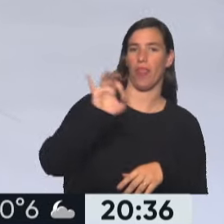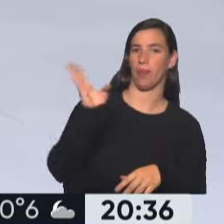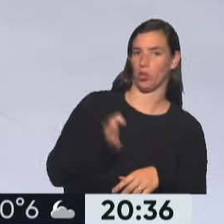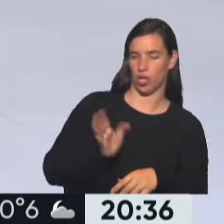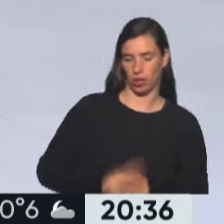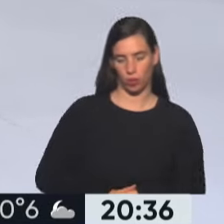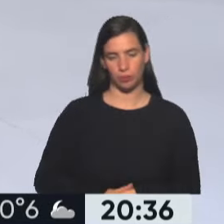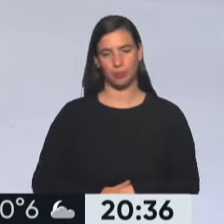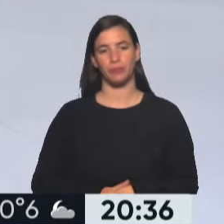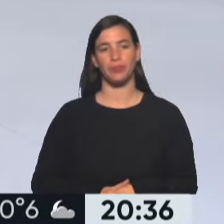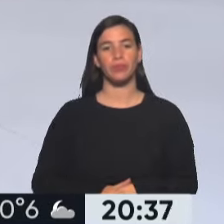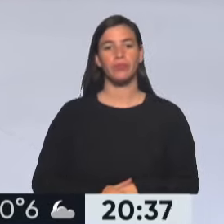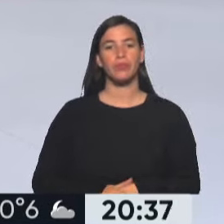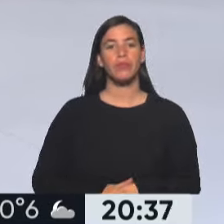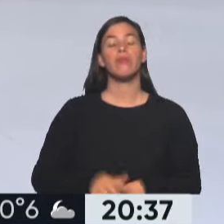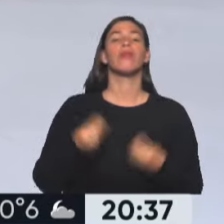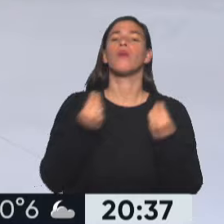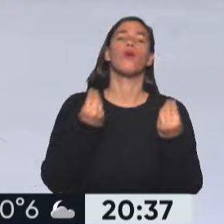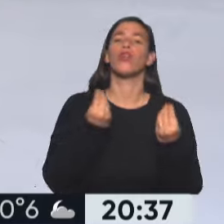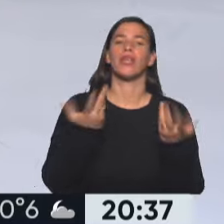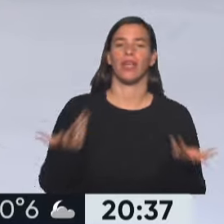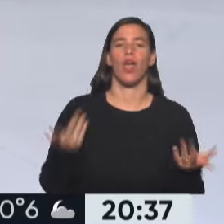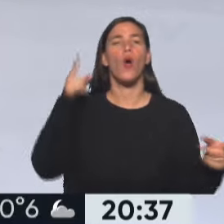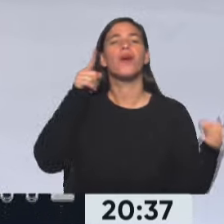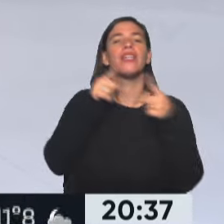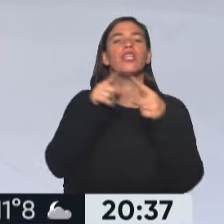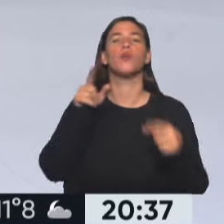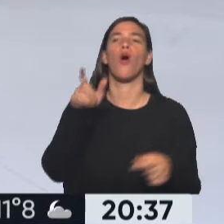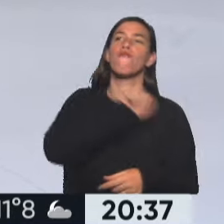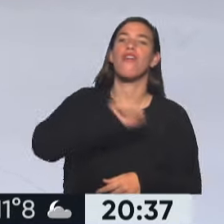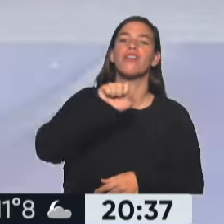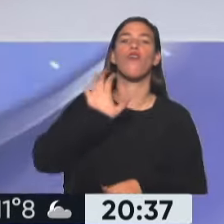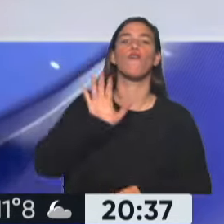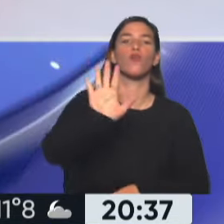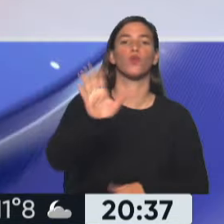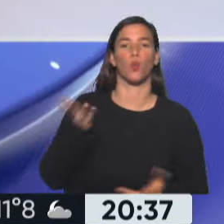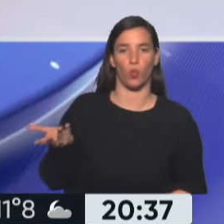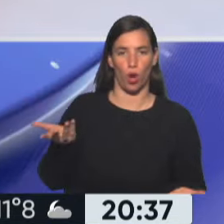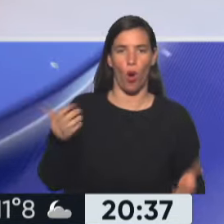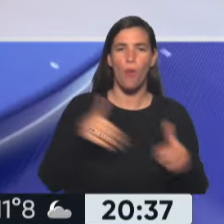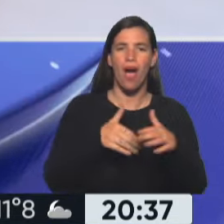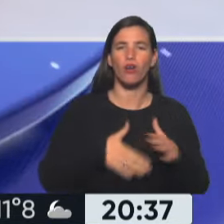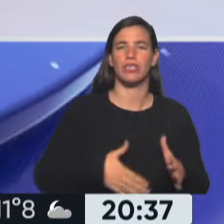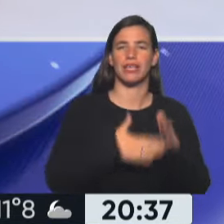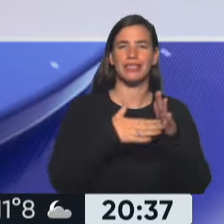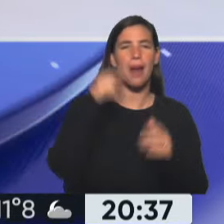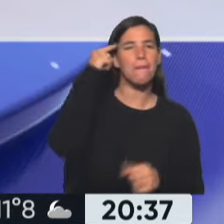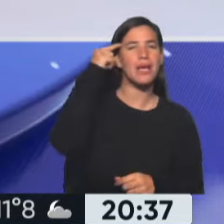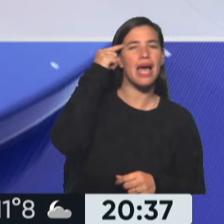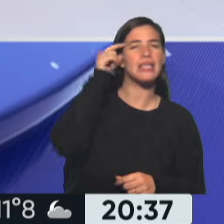responde esto? A la inflación futura, a lo que proyecta el Banco Central que va a ser la inflación de los próximos